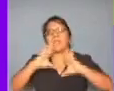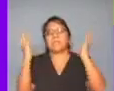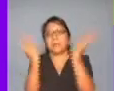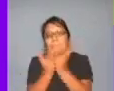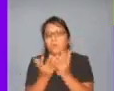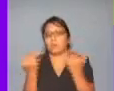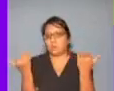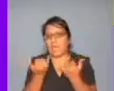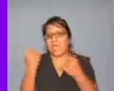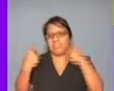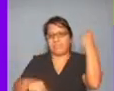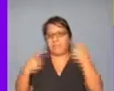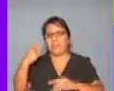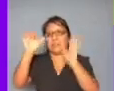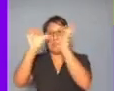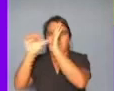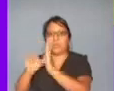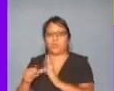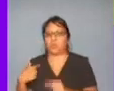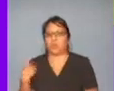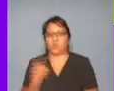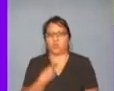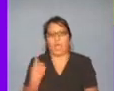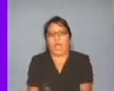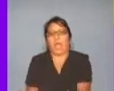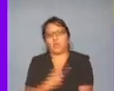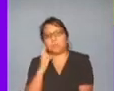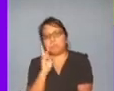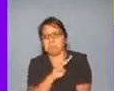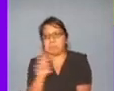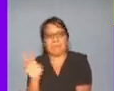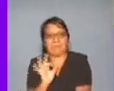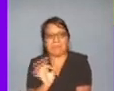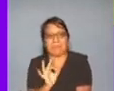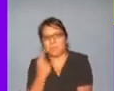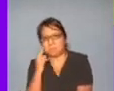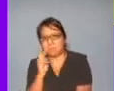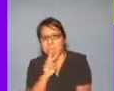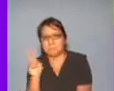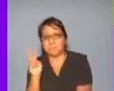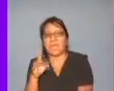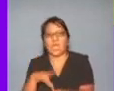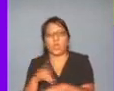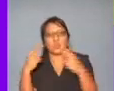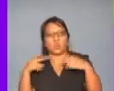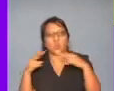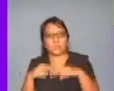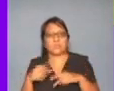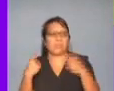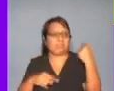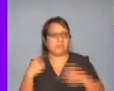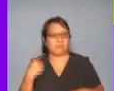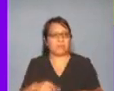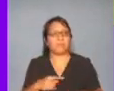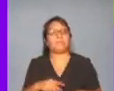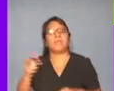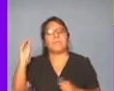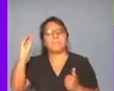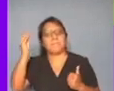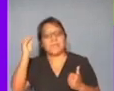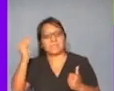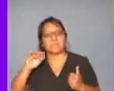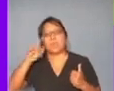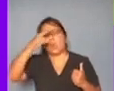internacionales, algo que no estábamos habituados a ver, pero sí turistas que vienen a la región, tiene que ver con turistas